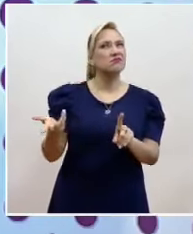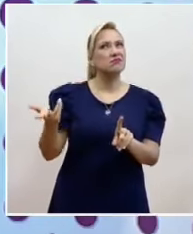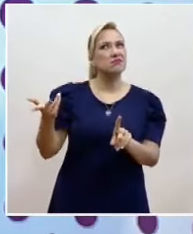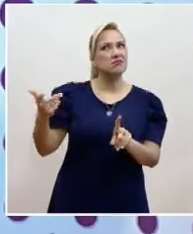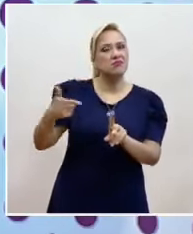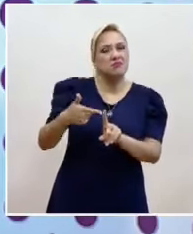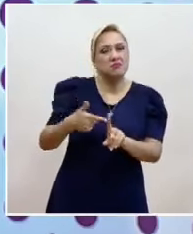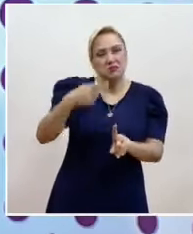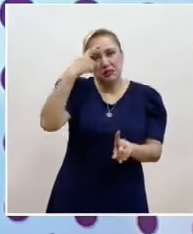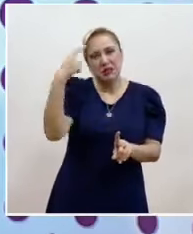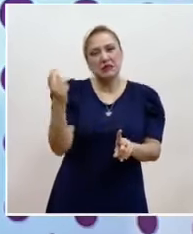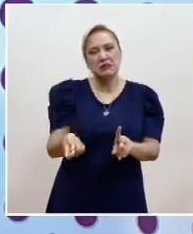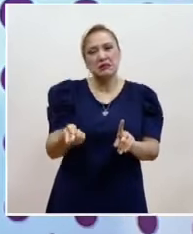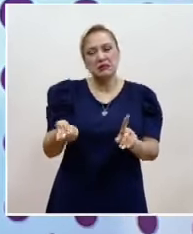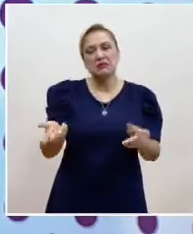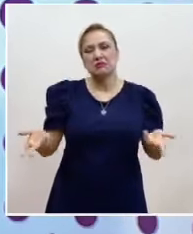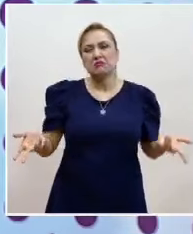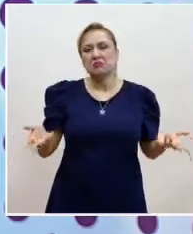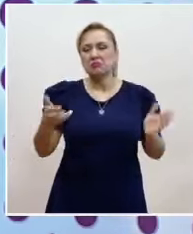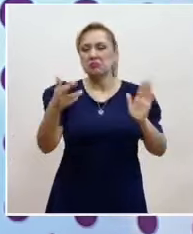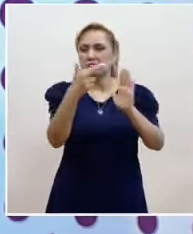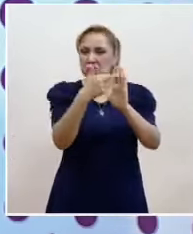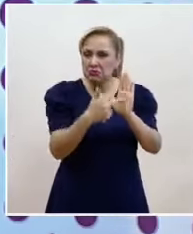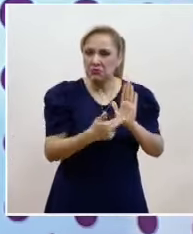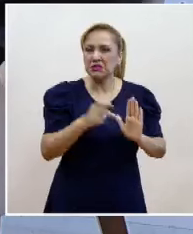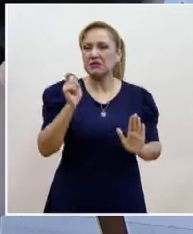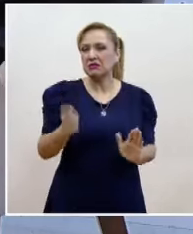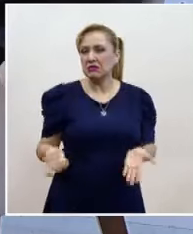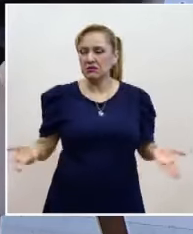¿A qué se refieren los especialistas y las especialistas? Sí,